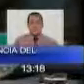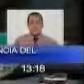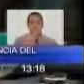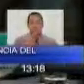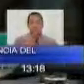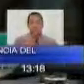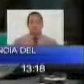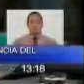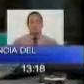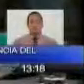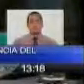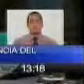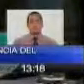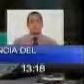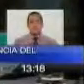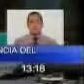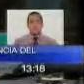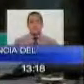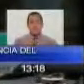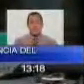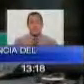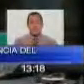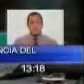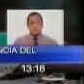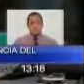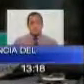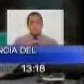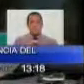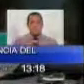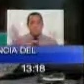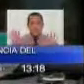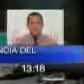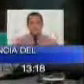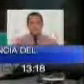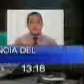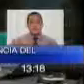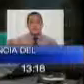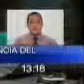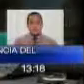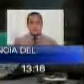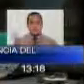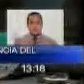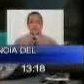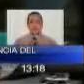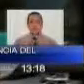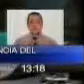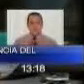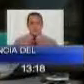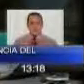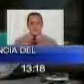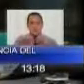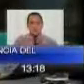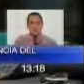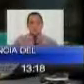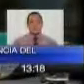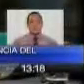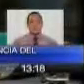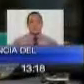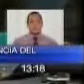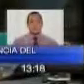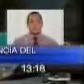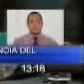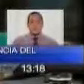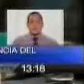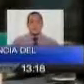esta posición, además, ha sido pública. En diversos eventos he manifestado la posición del